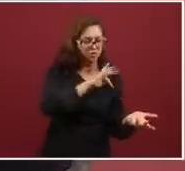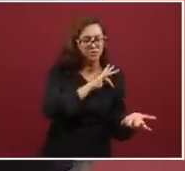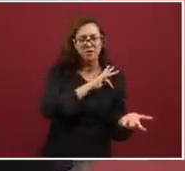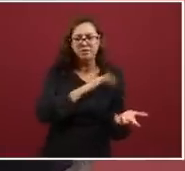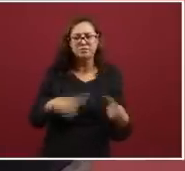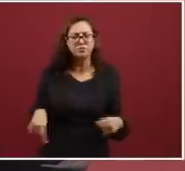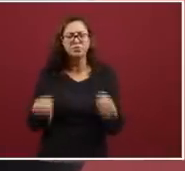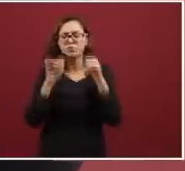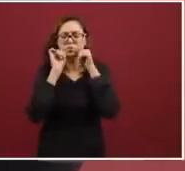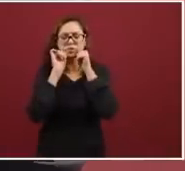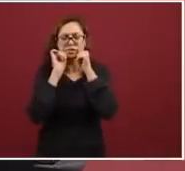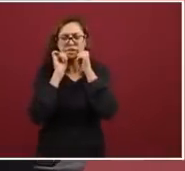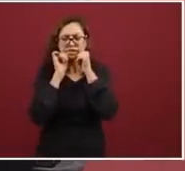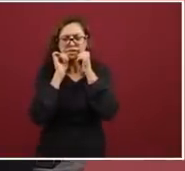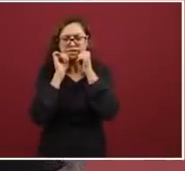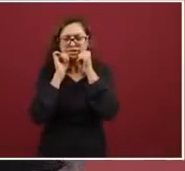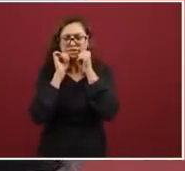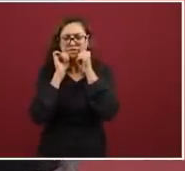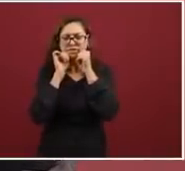tenemos